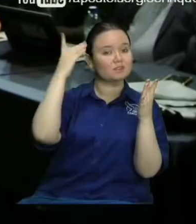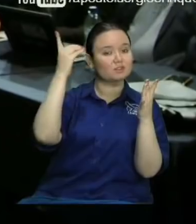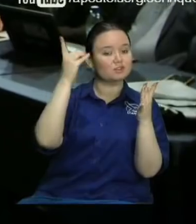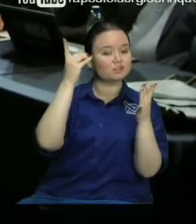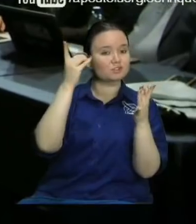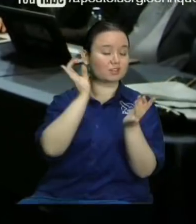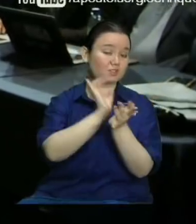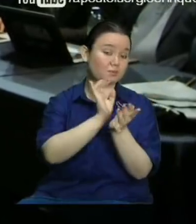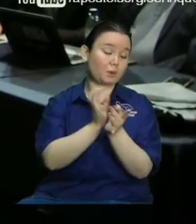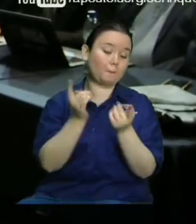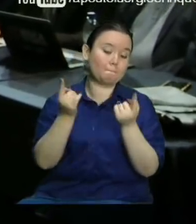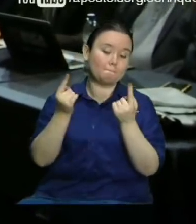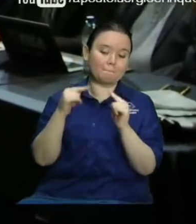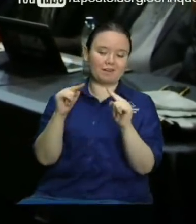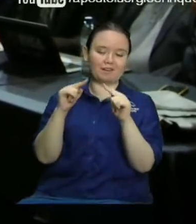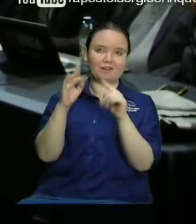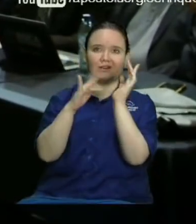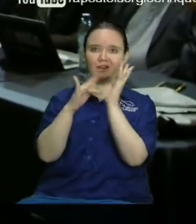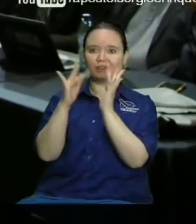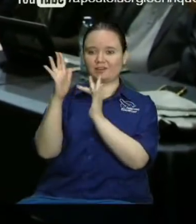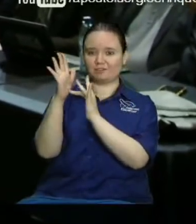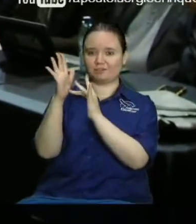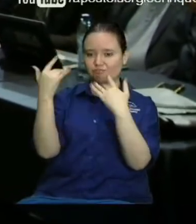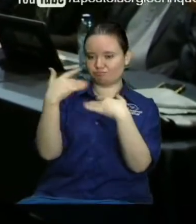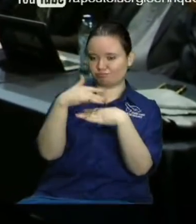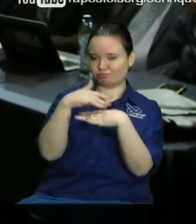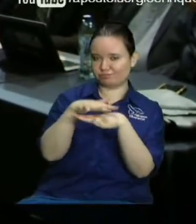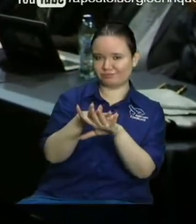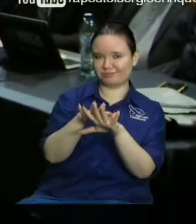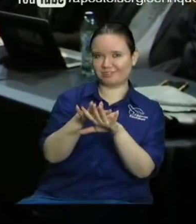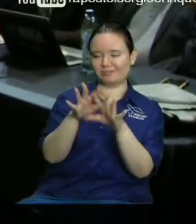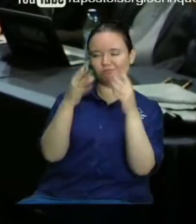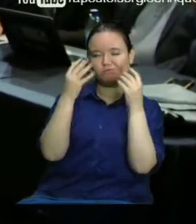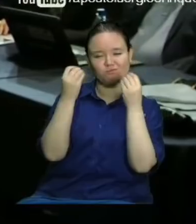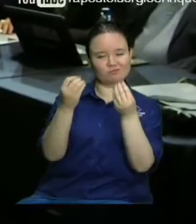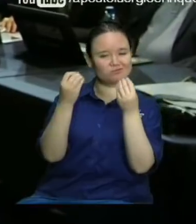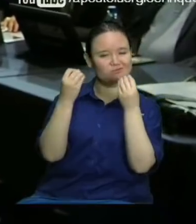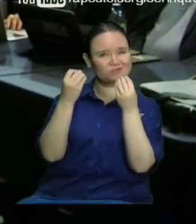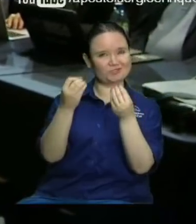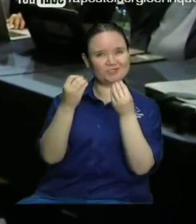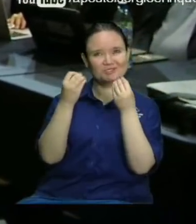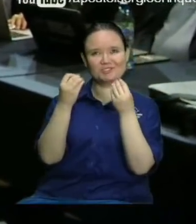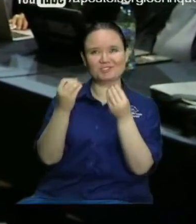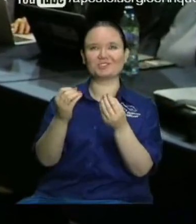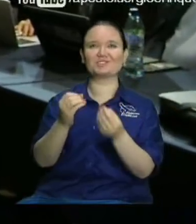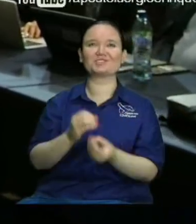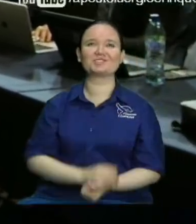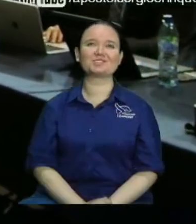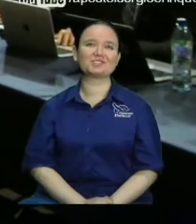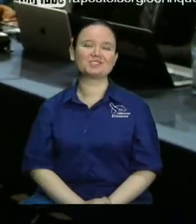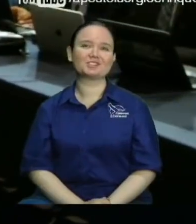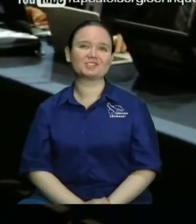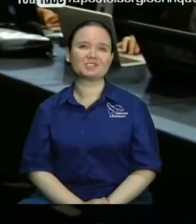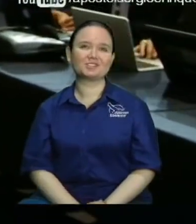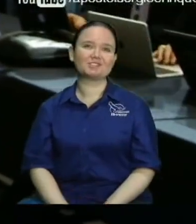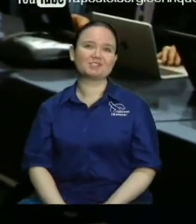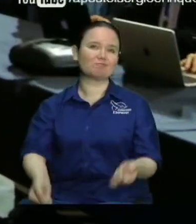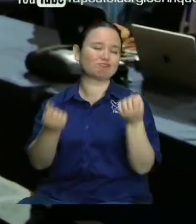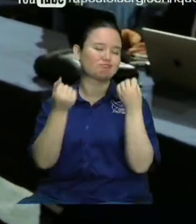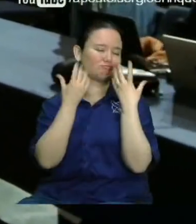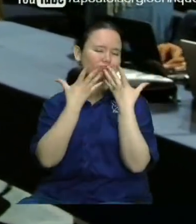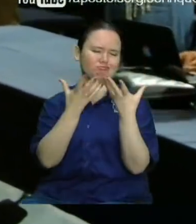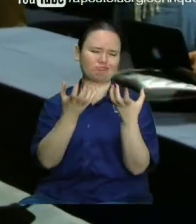con Cristo vinieran no solo tres hijos, un hijo, dos hijos, sino que viniéramos por millones, por miles de